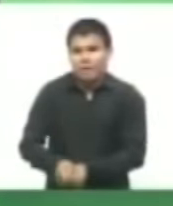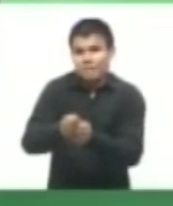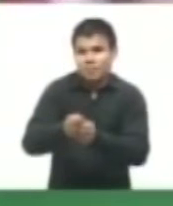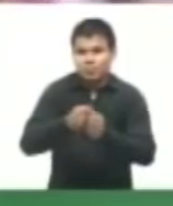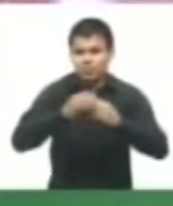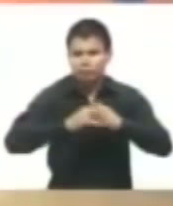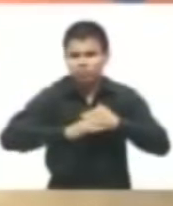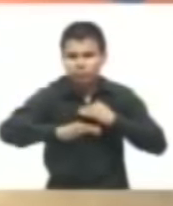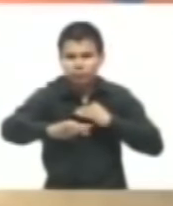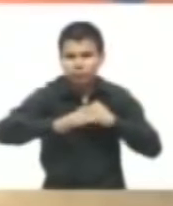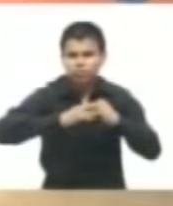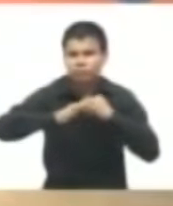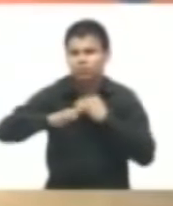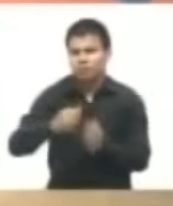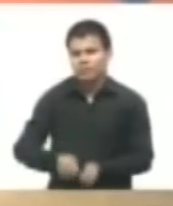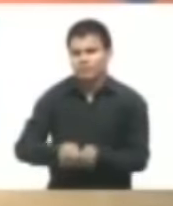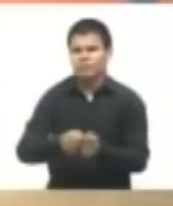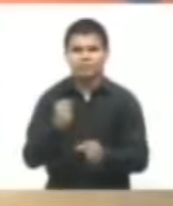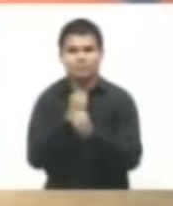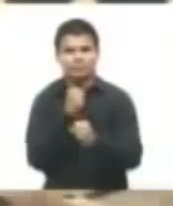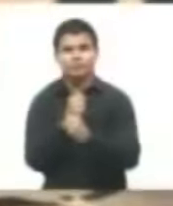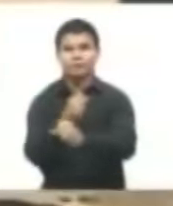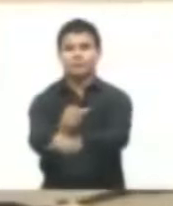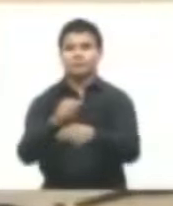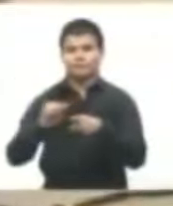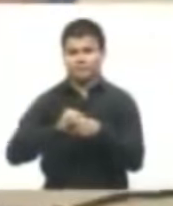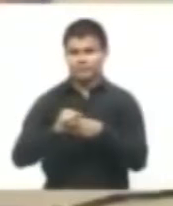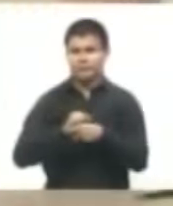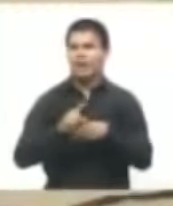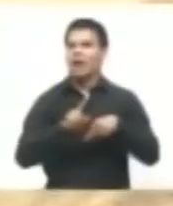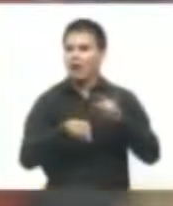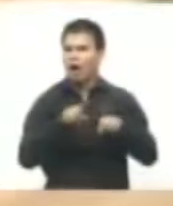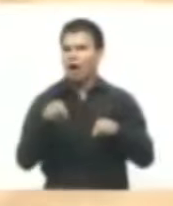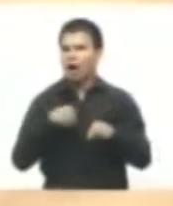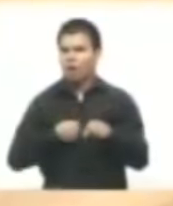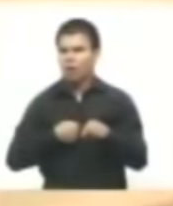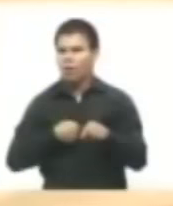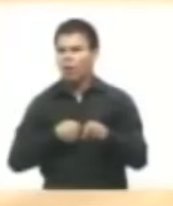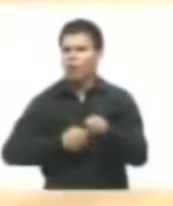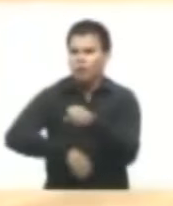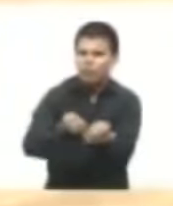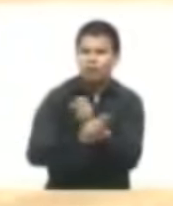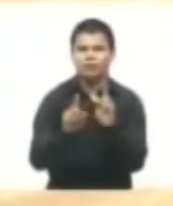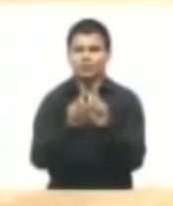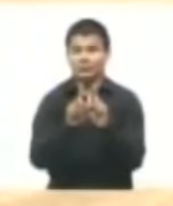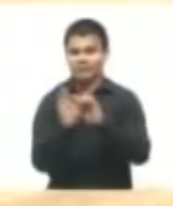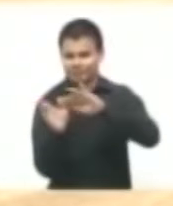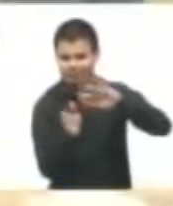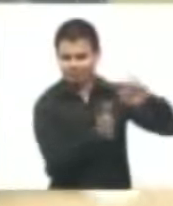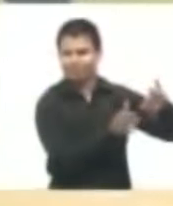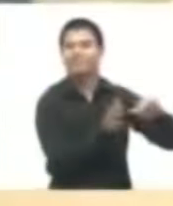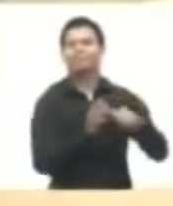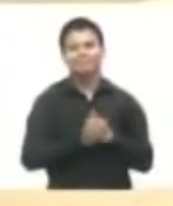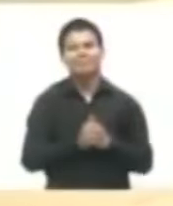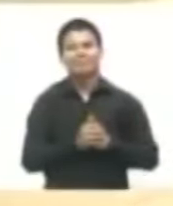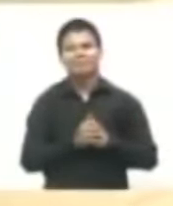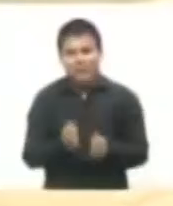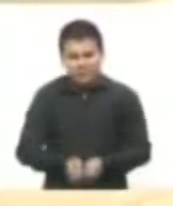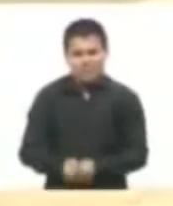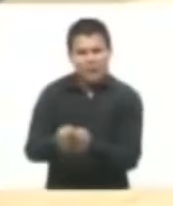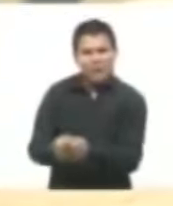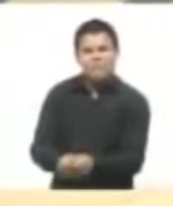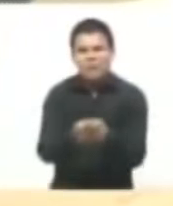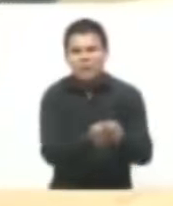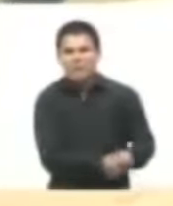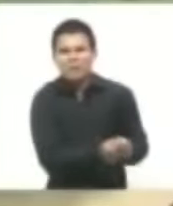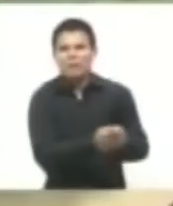Arenosa. En Barranquilla la apuestan a que no todo sea fútbol y el voleibol playa se anota buenos puntos en esa tarea. De